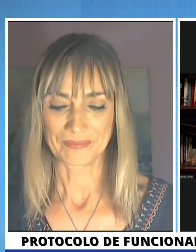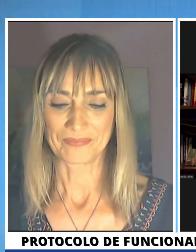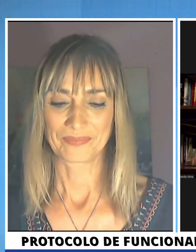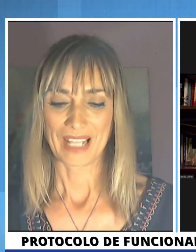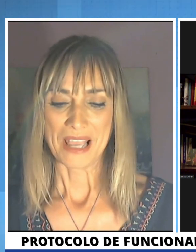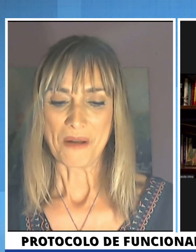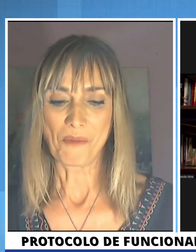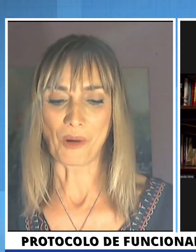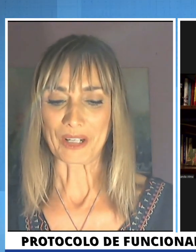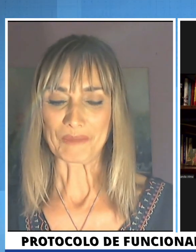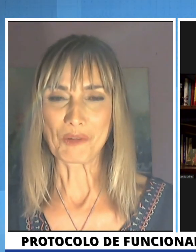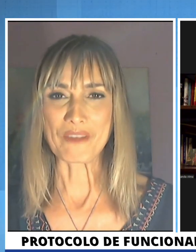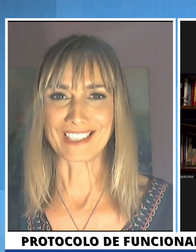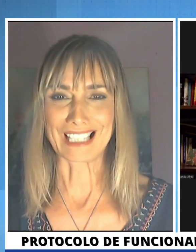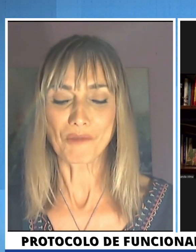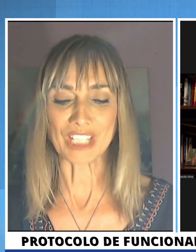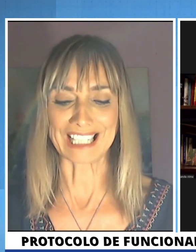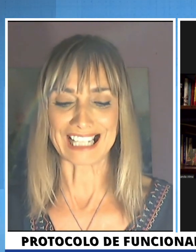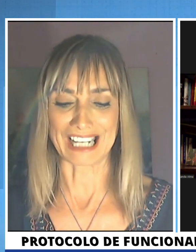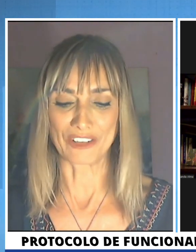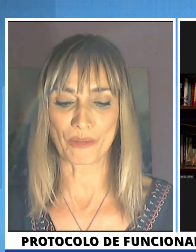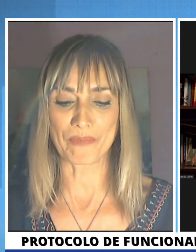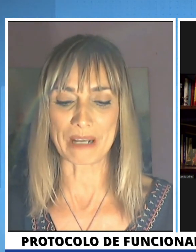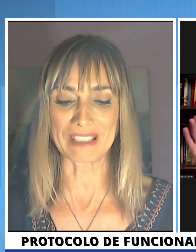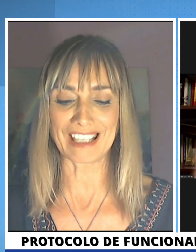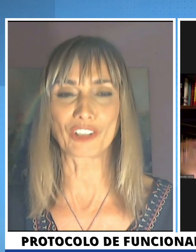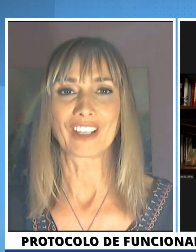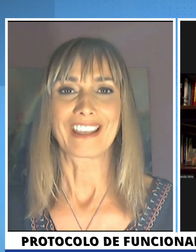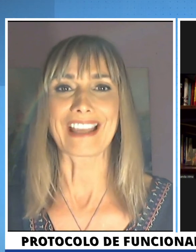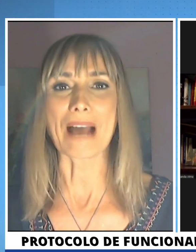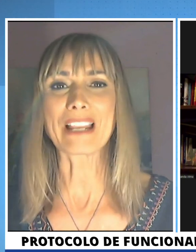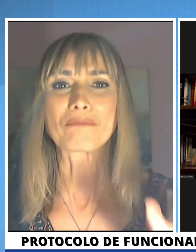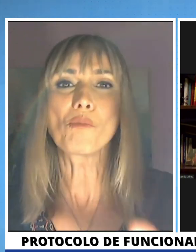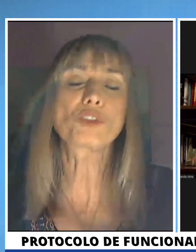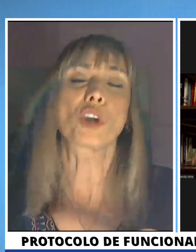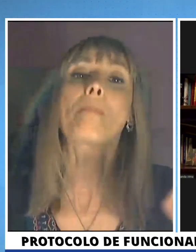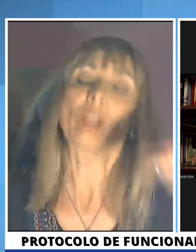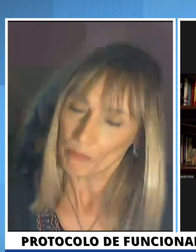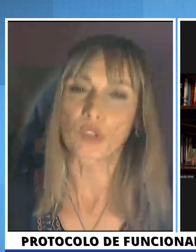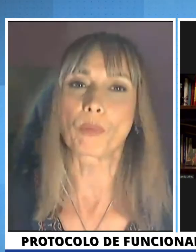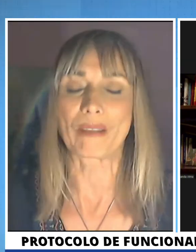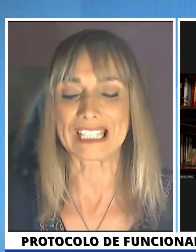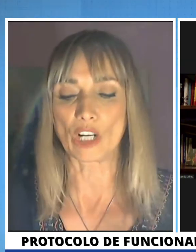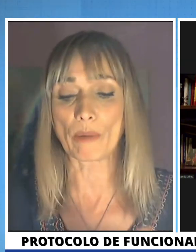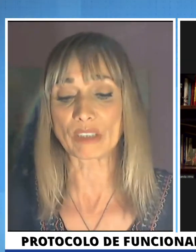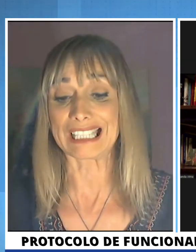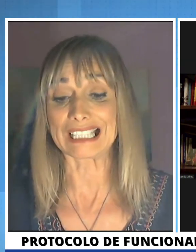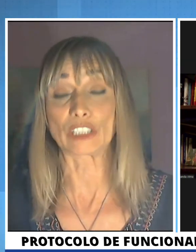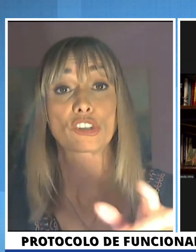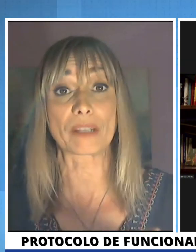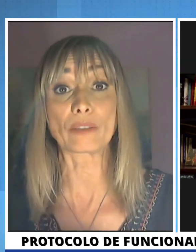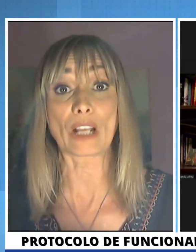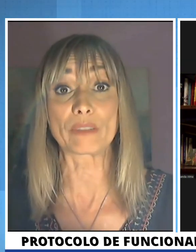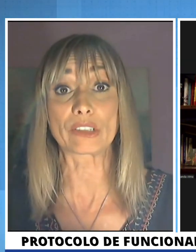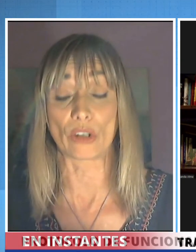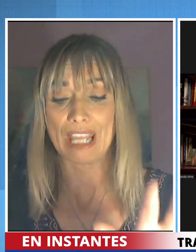sesiones remotas. Bueno, muy bien, chicas, muchas gracias. No nos permitieron ampliar mucho más, pero por supuesto mañana lo vamos a seguir haciendo. Se